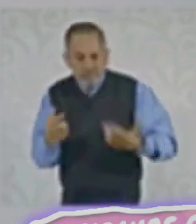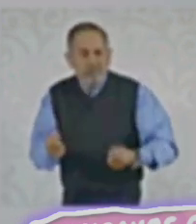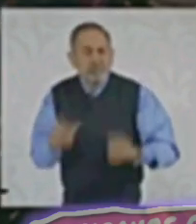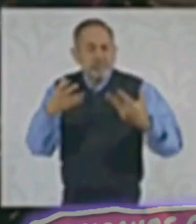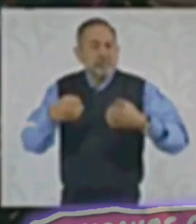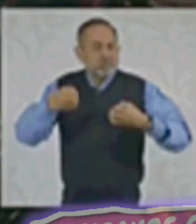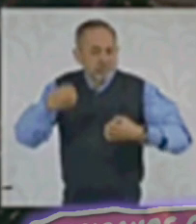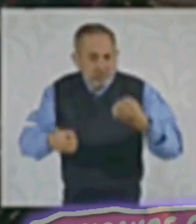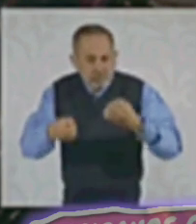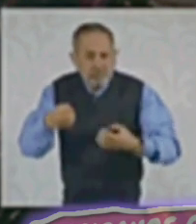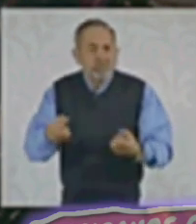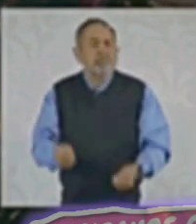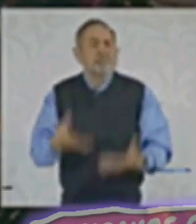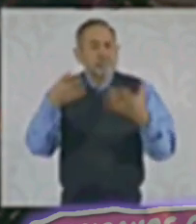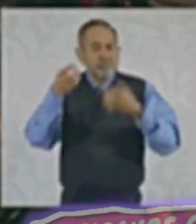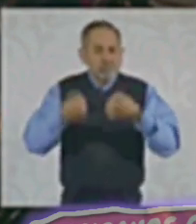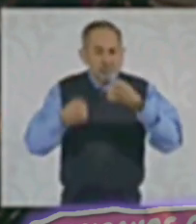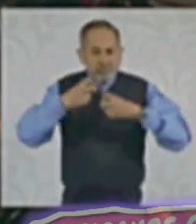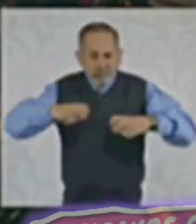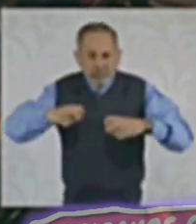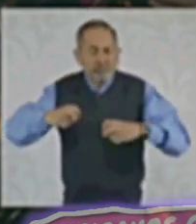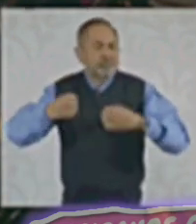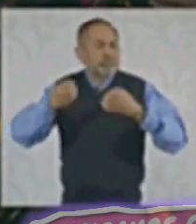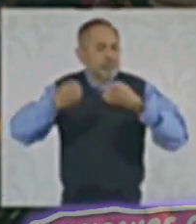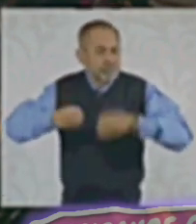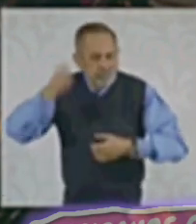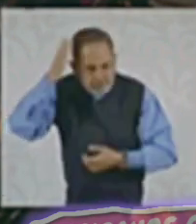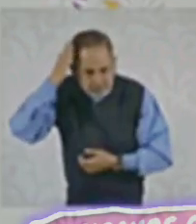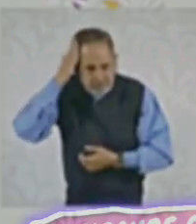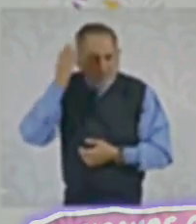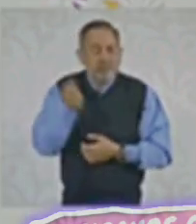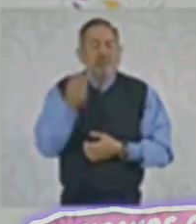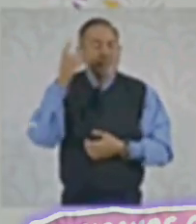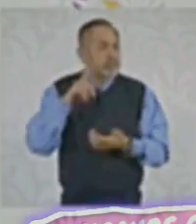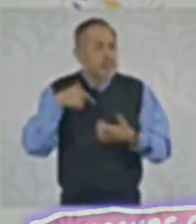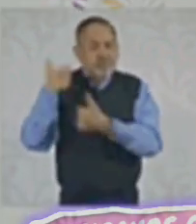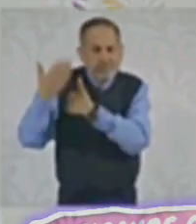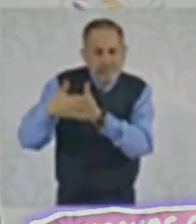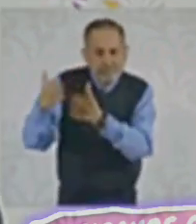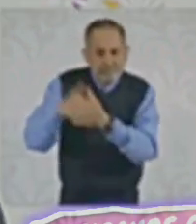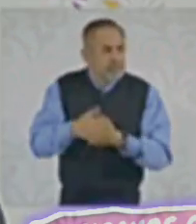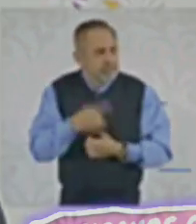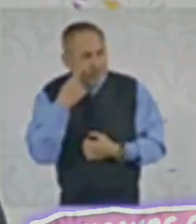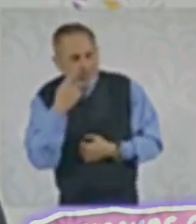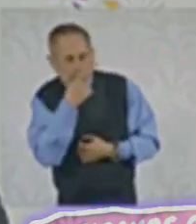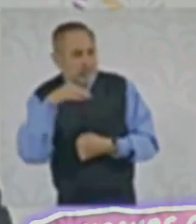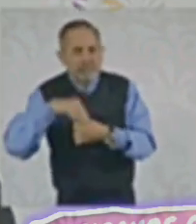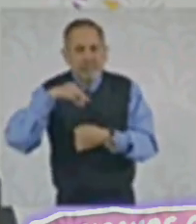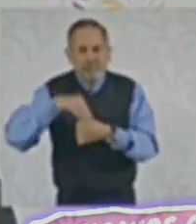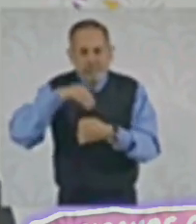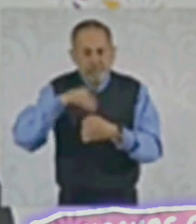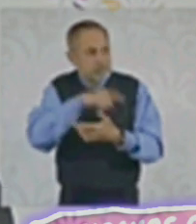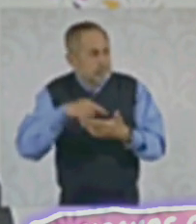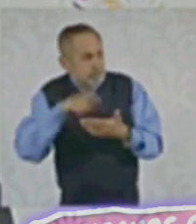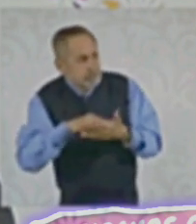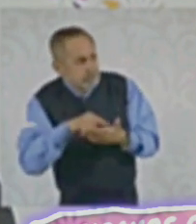que magistrados y los ministros y ministras de la Corte, que van a ser elegidos en